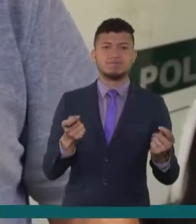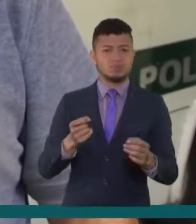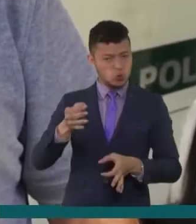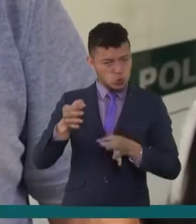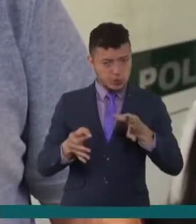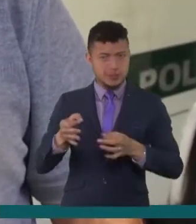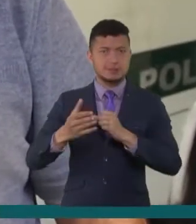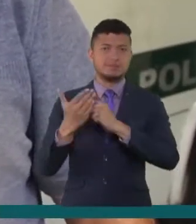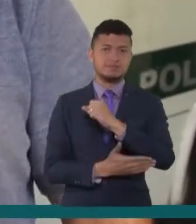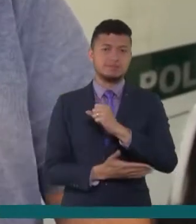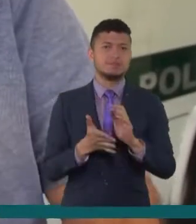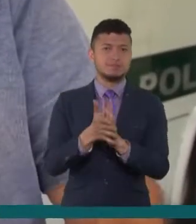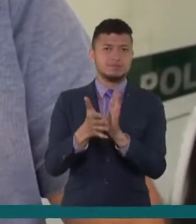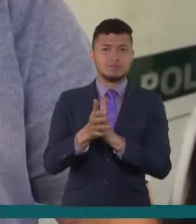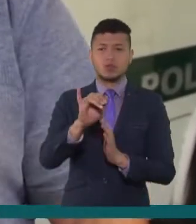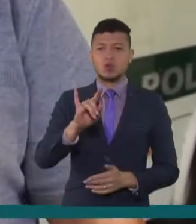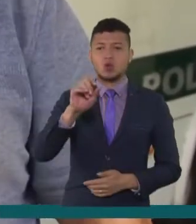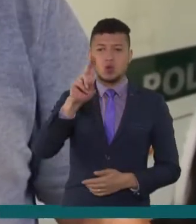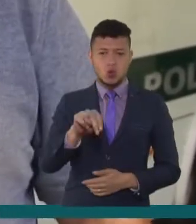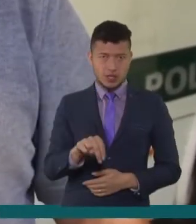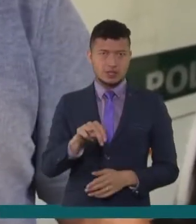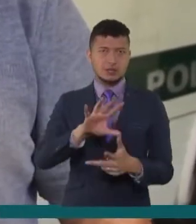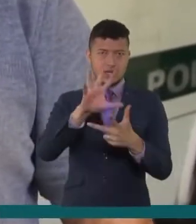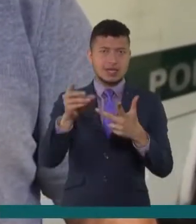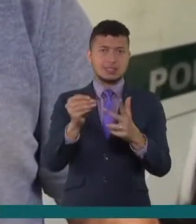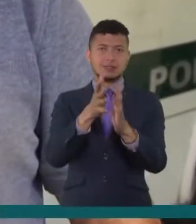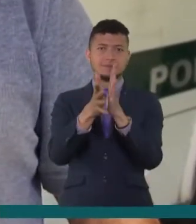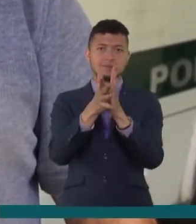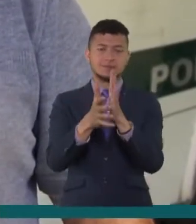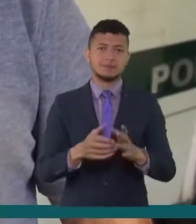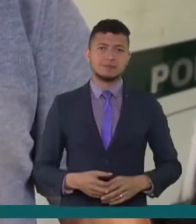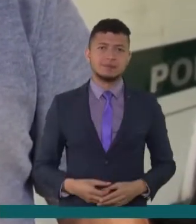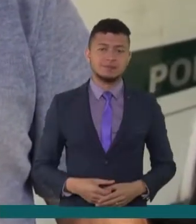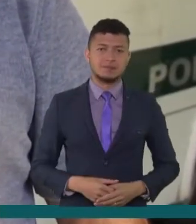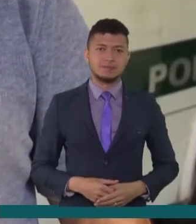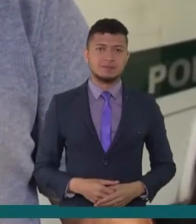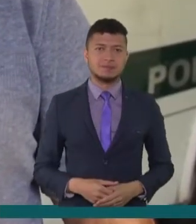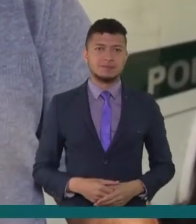someterlos a la justicia. Desde Ibagué, informó Juan Manuel Escobar Arias para Enlace 13.